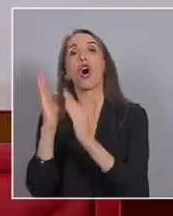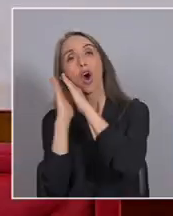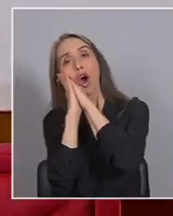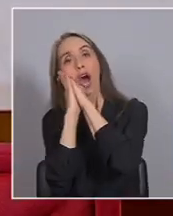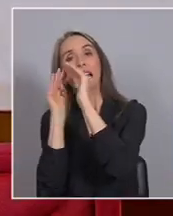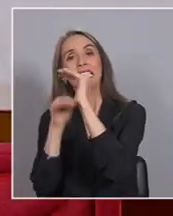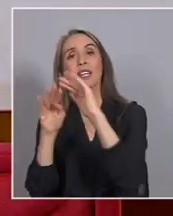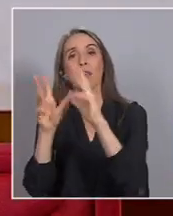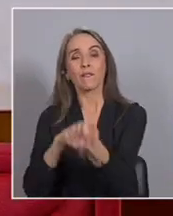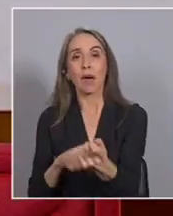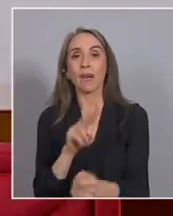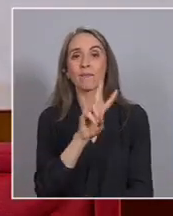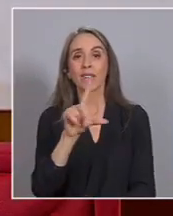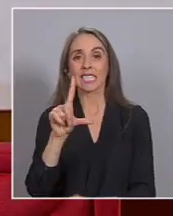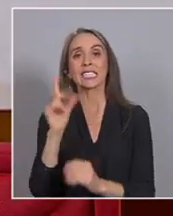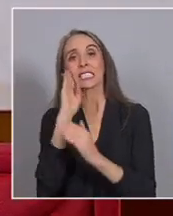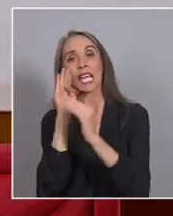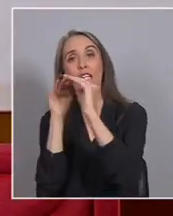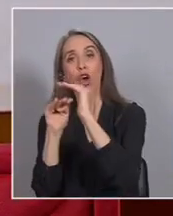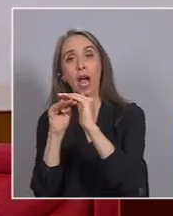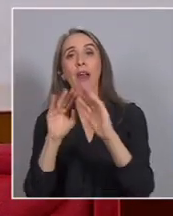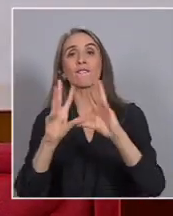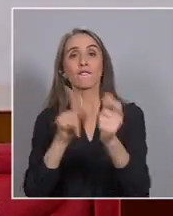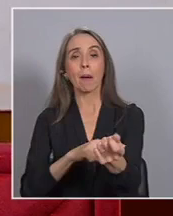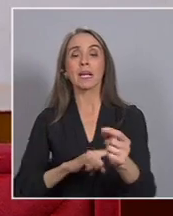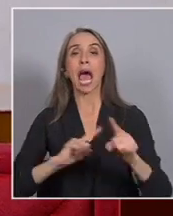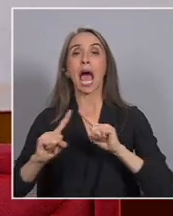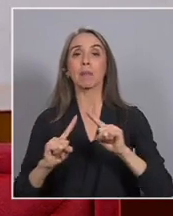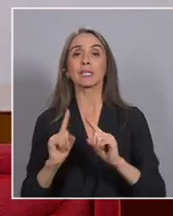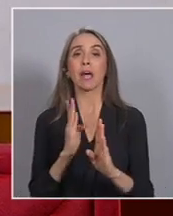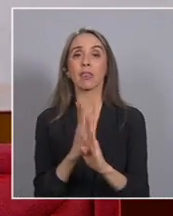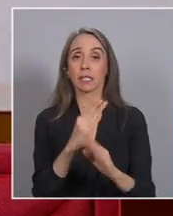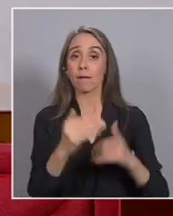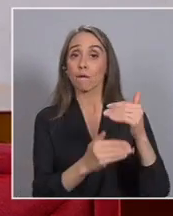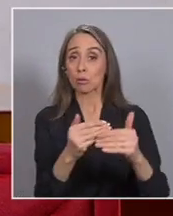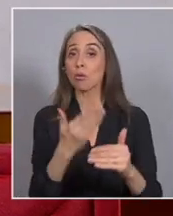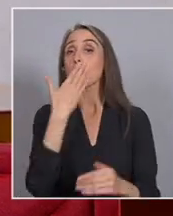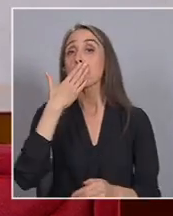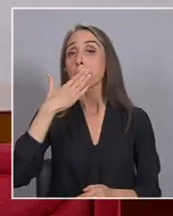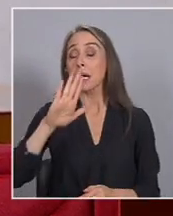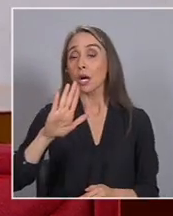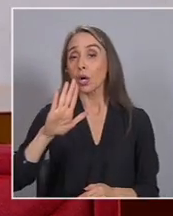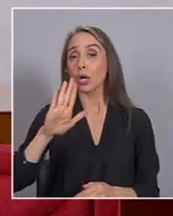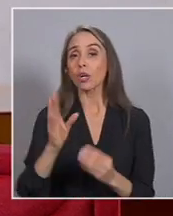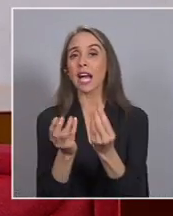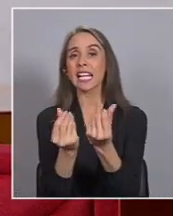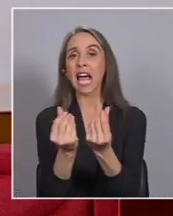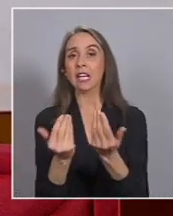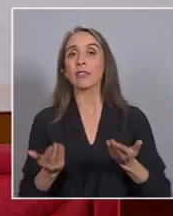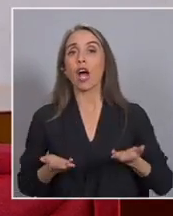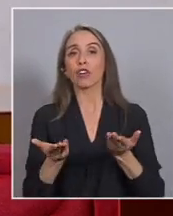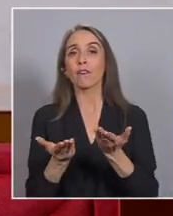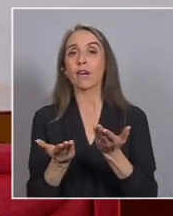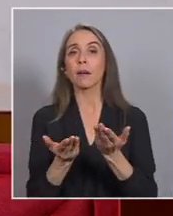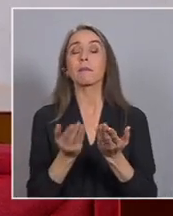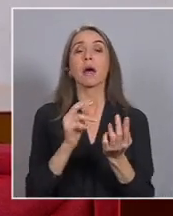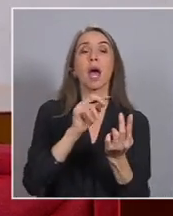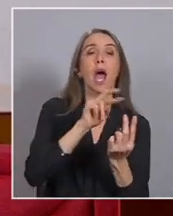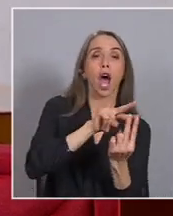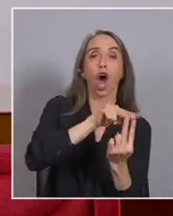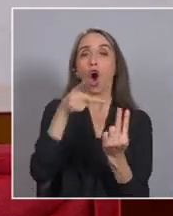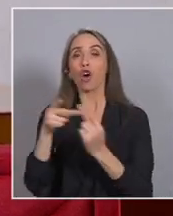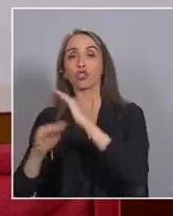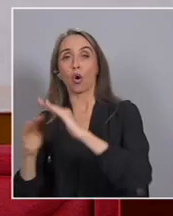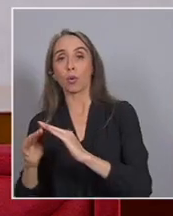27 residencias familiares de administración directa en funcionamiento, mejorando de esta manera la calidad de la oferta del cuidado alternativo.